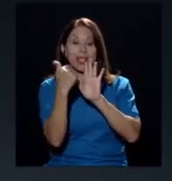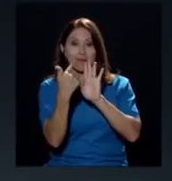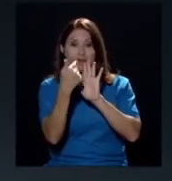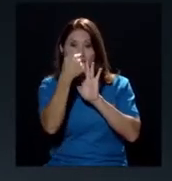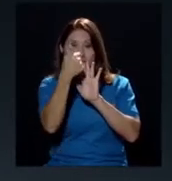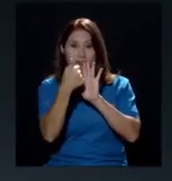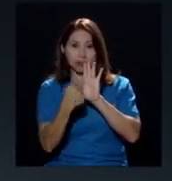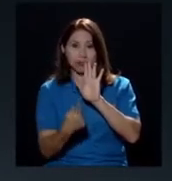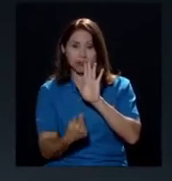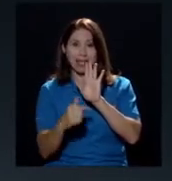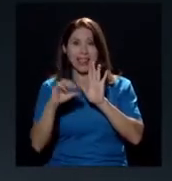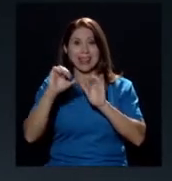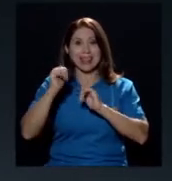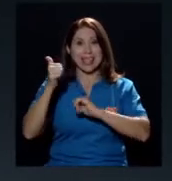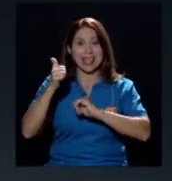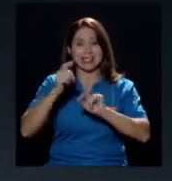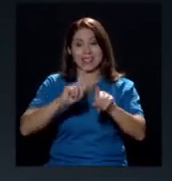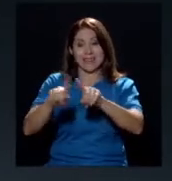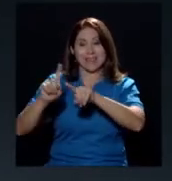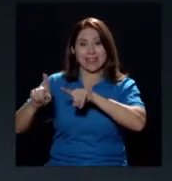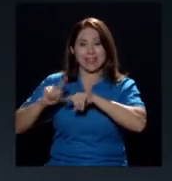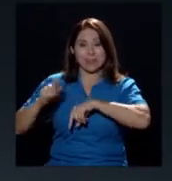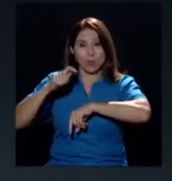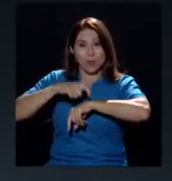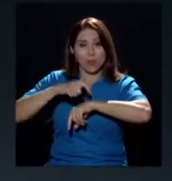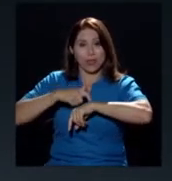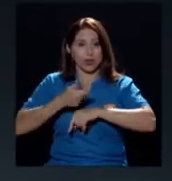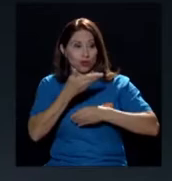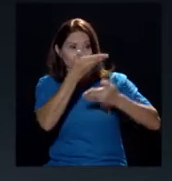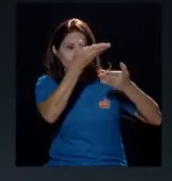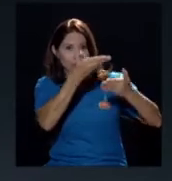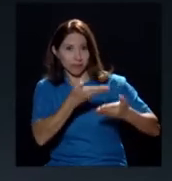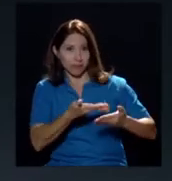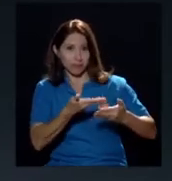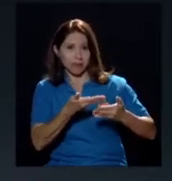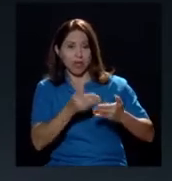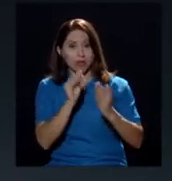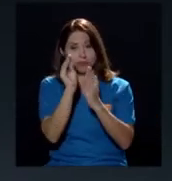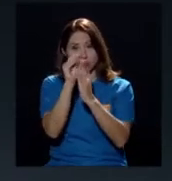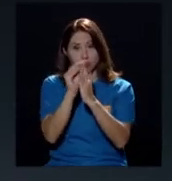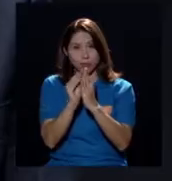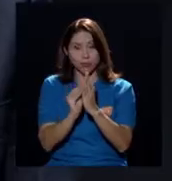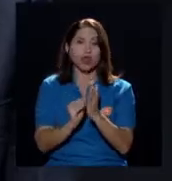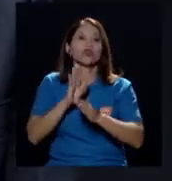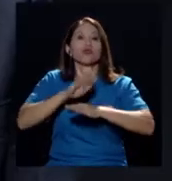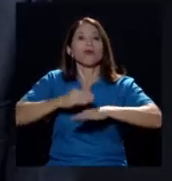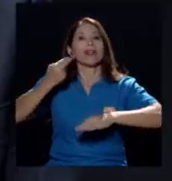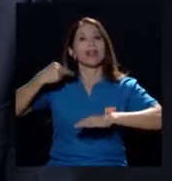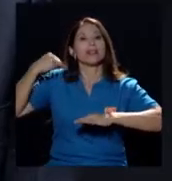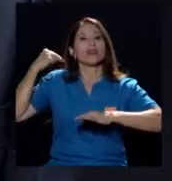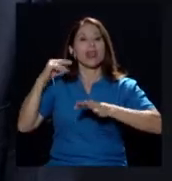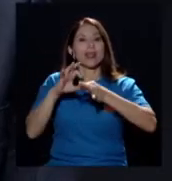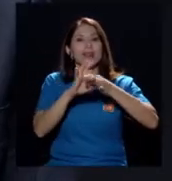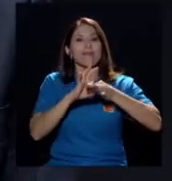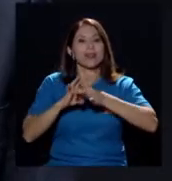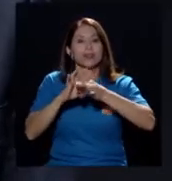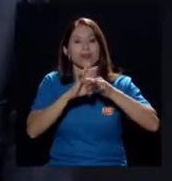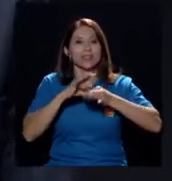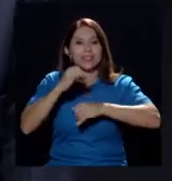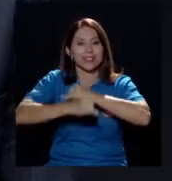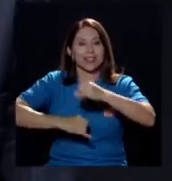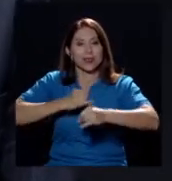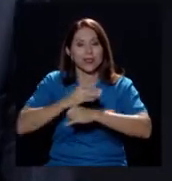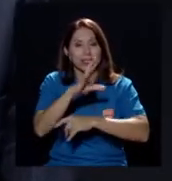que don eduardo caracteriza de la historia de las relaciones internacionales de costa rica que es más o menos la